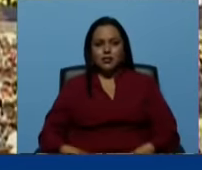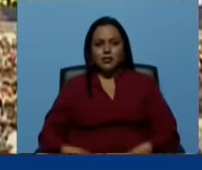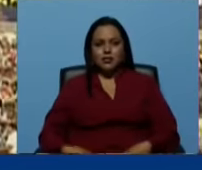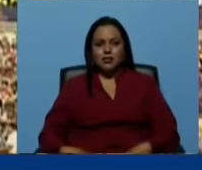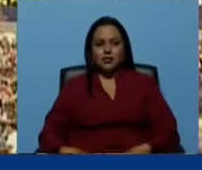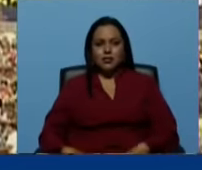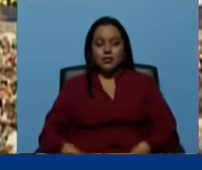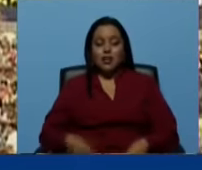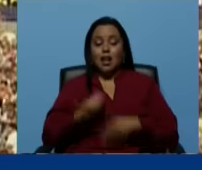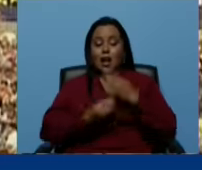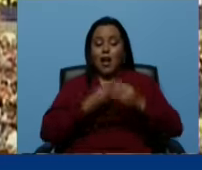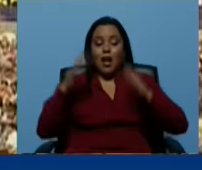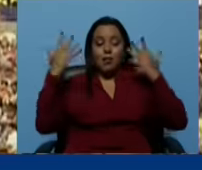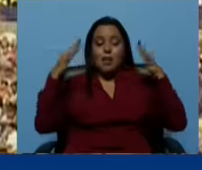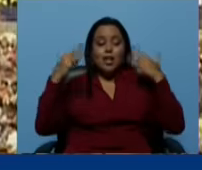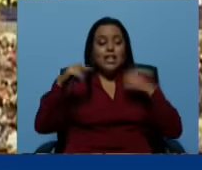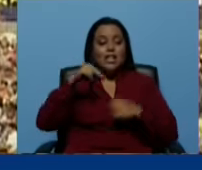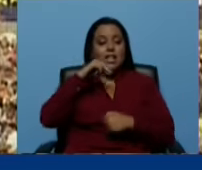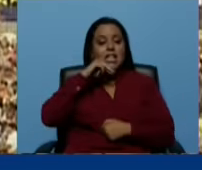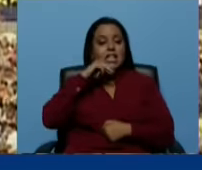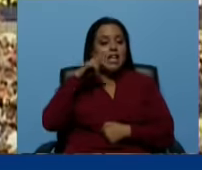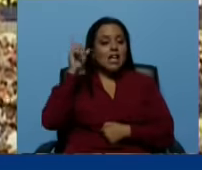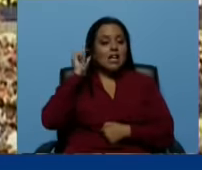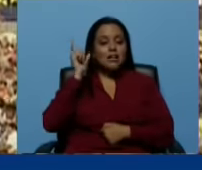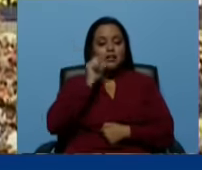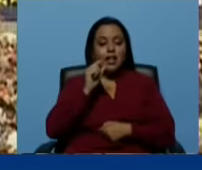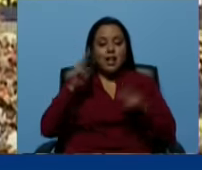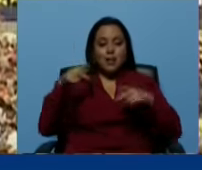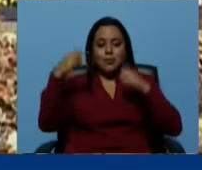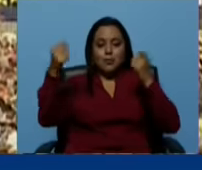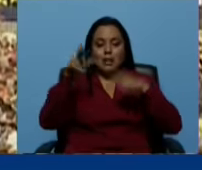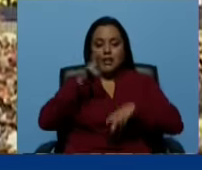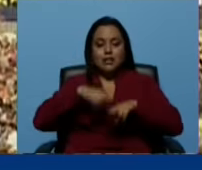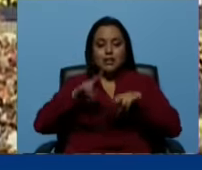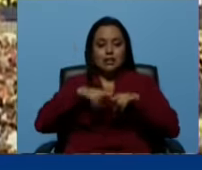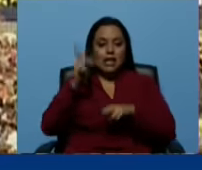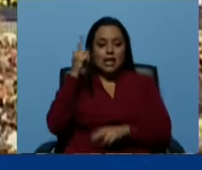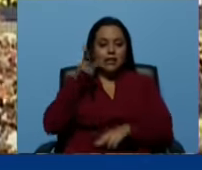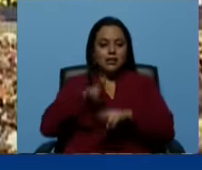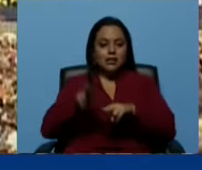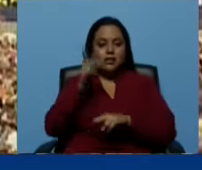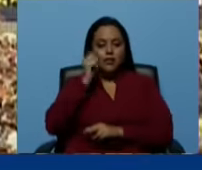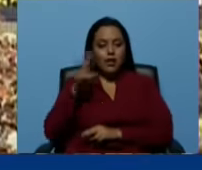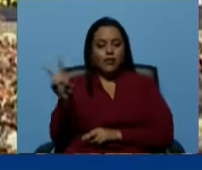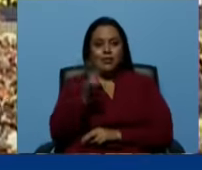nietos y nietas. ¡Que vivan los niños y niñas de Venezuela!